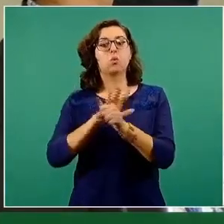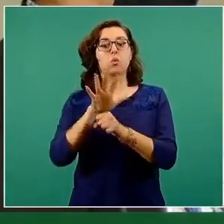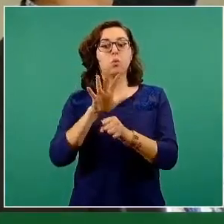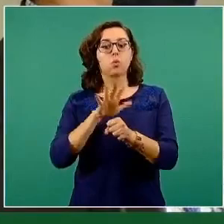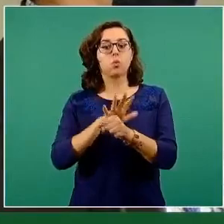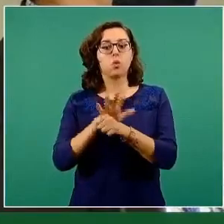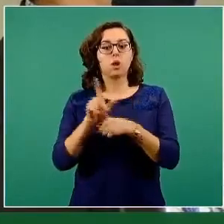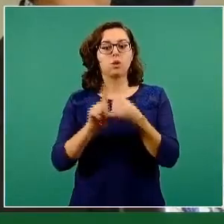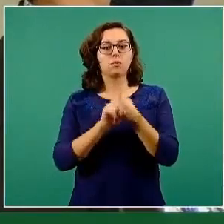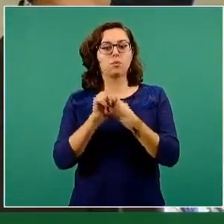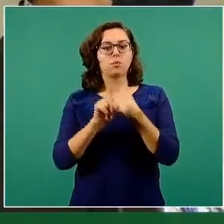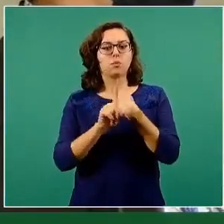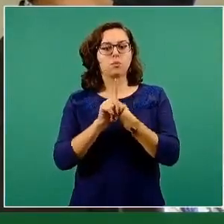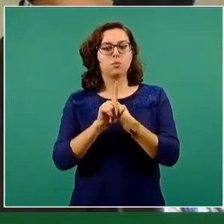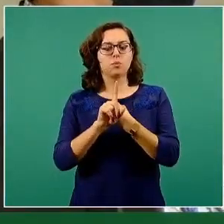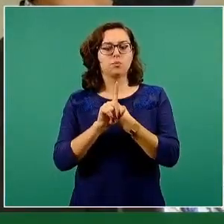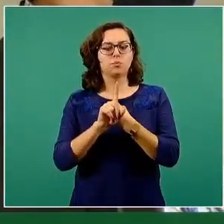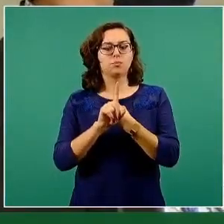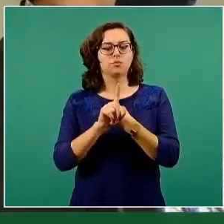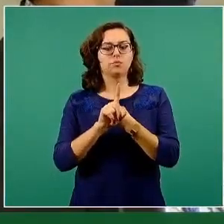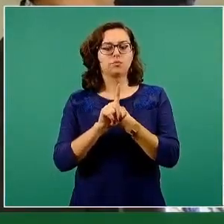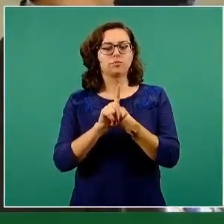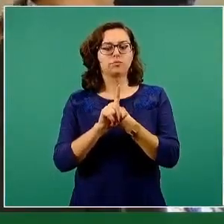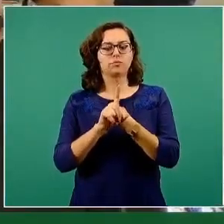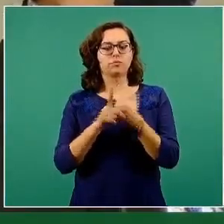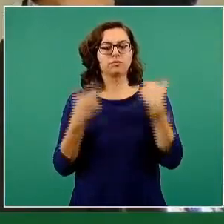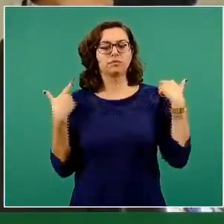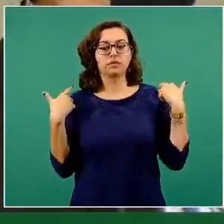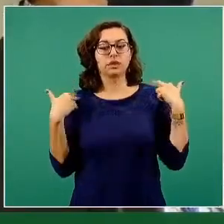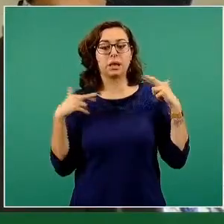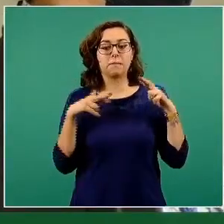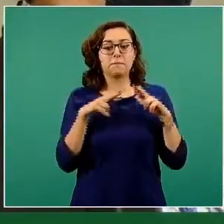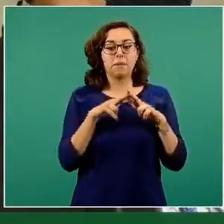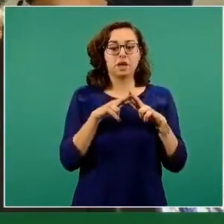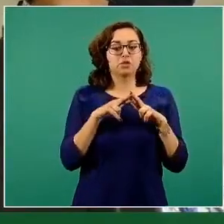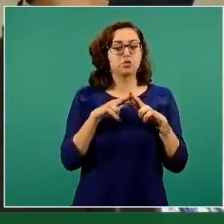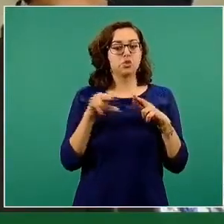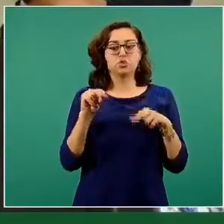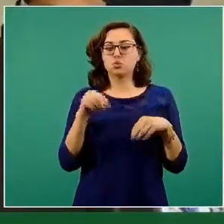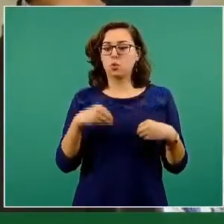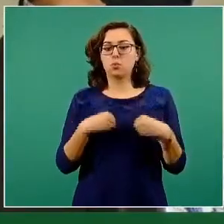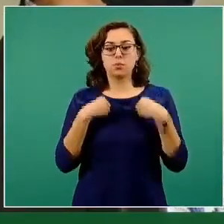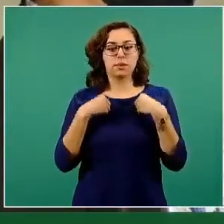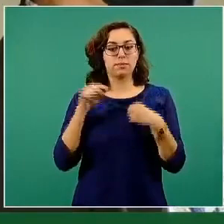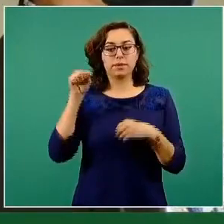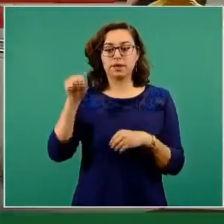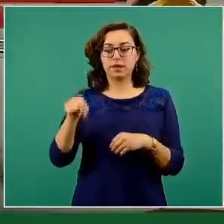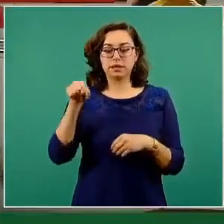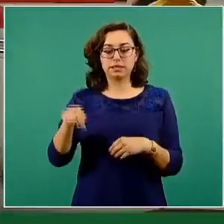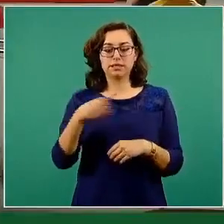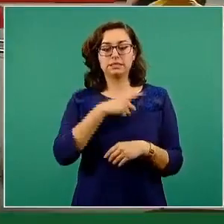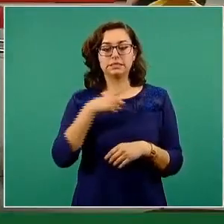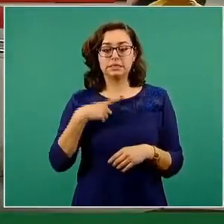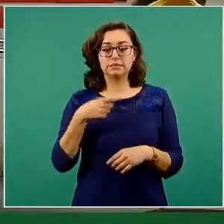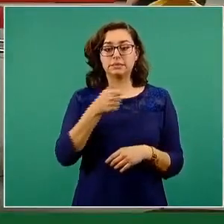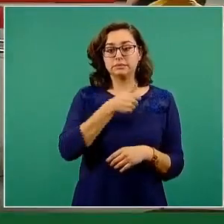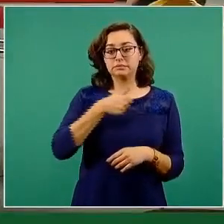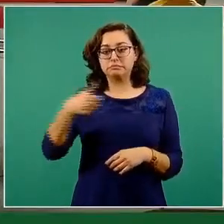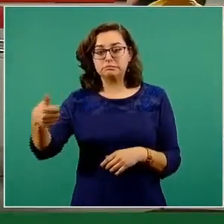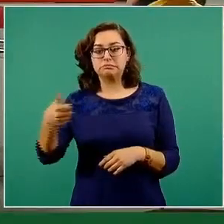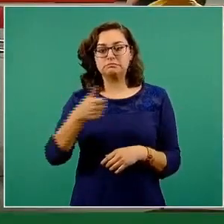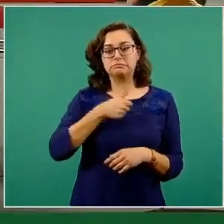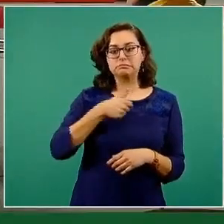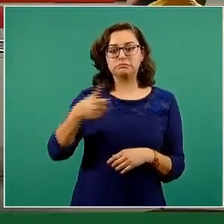son parte de esta comunidad, sino que se desplazan desde otros lugares y la gente tiene un poco de miedo